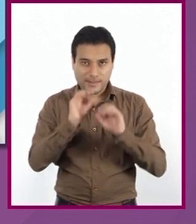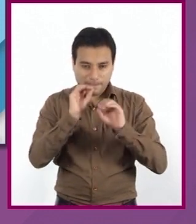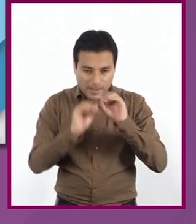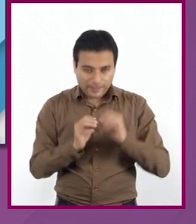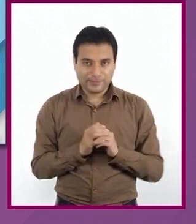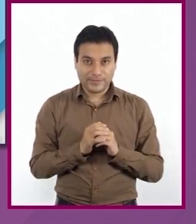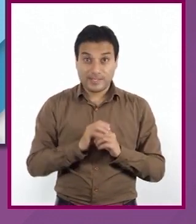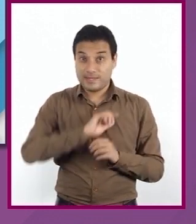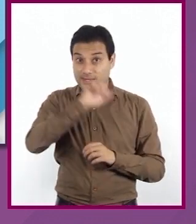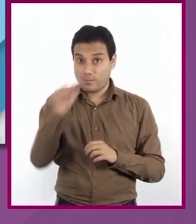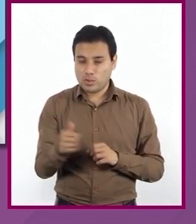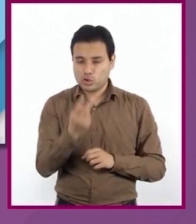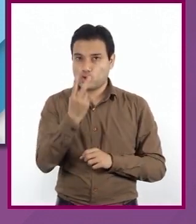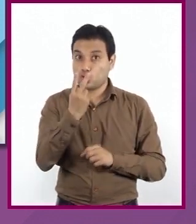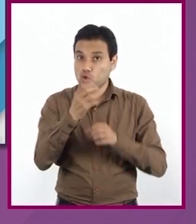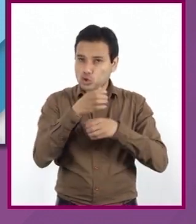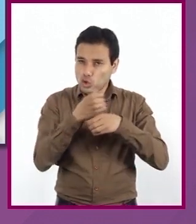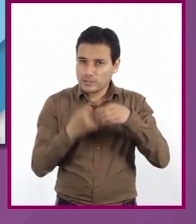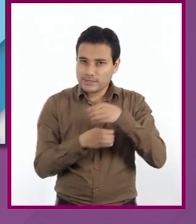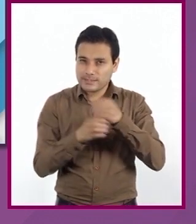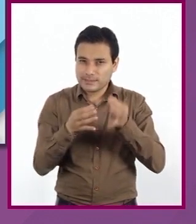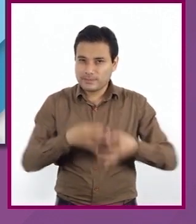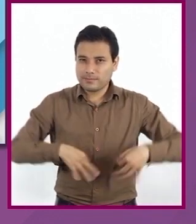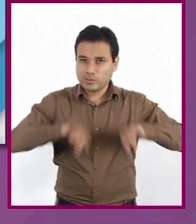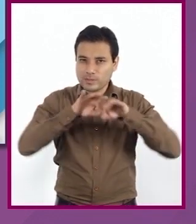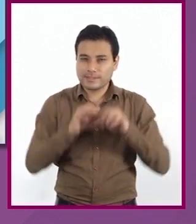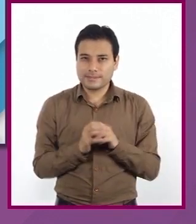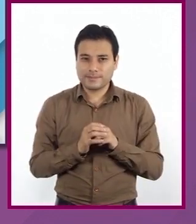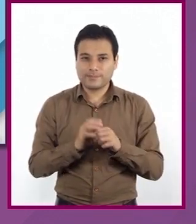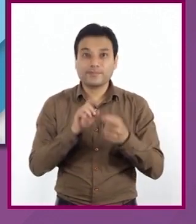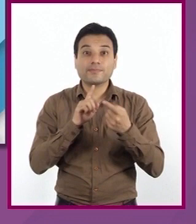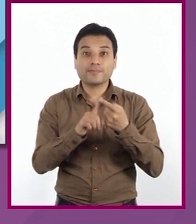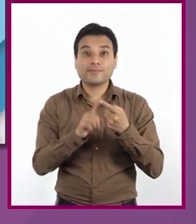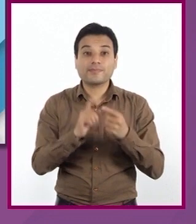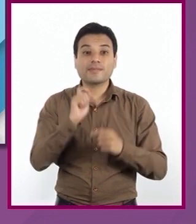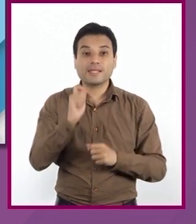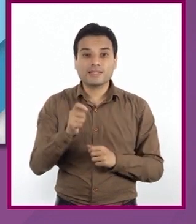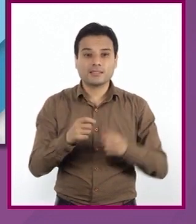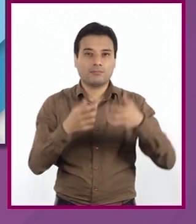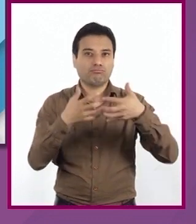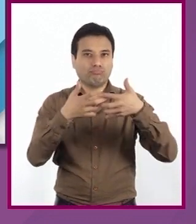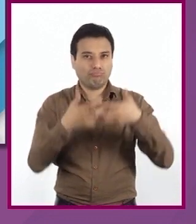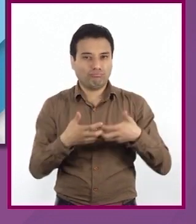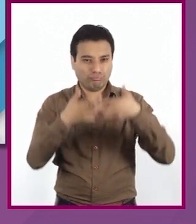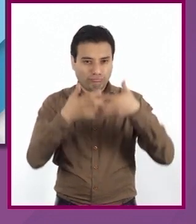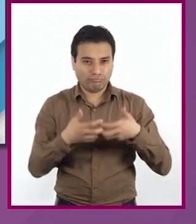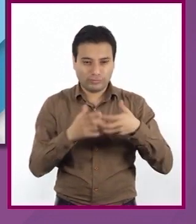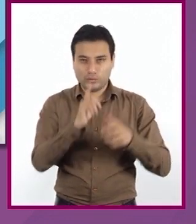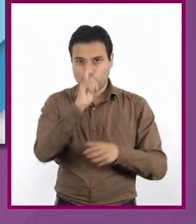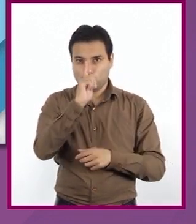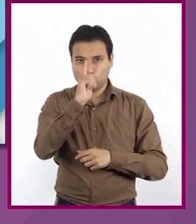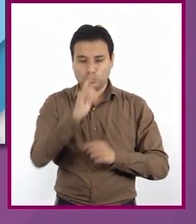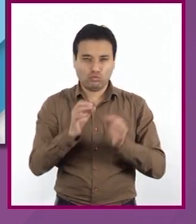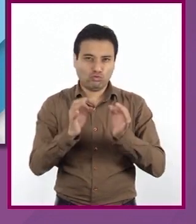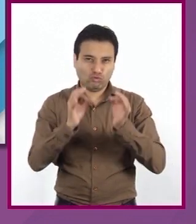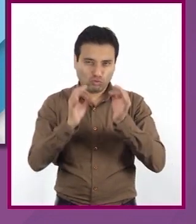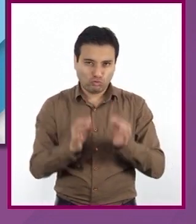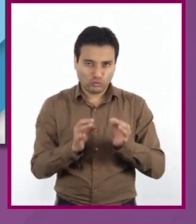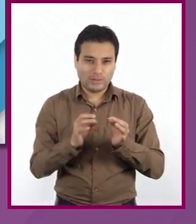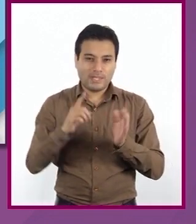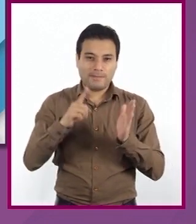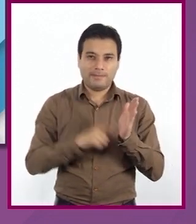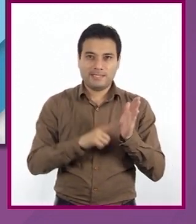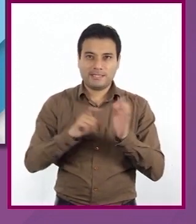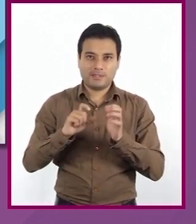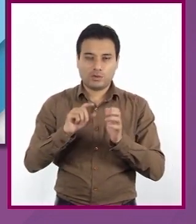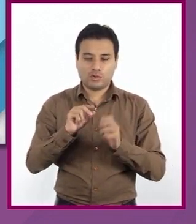dos inventos muy importantes. El primer, generador electrostático de Martin von Mauren en